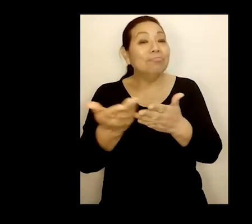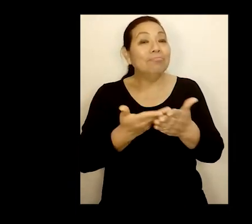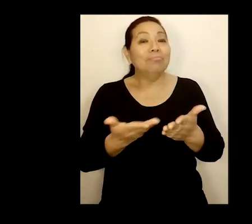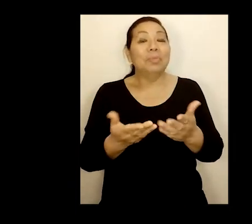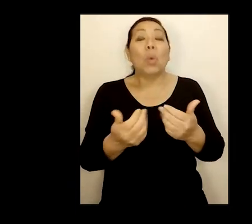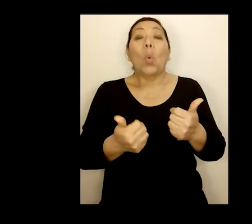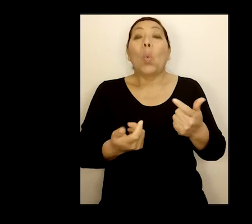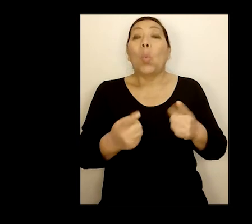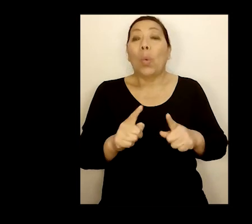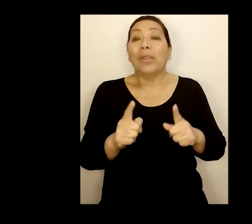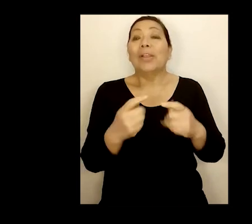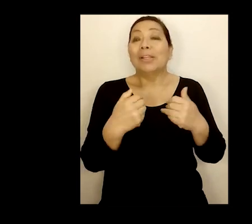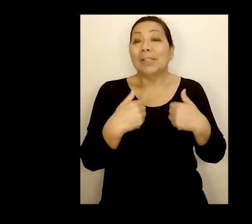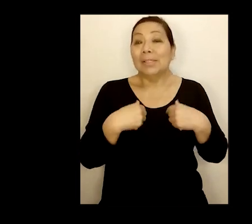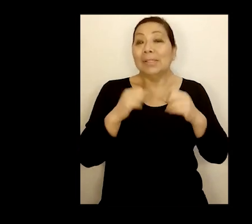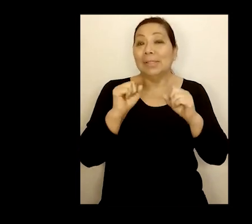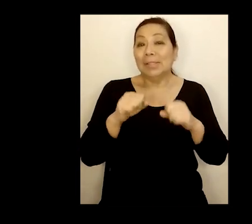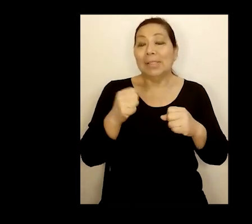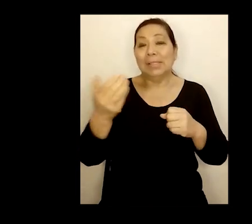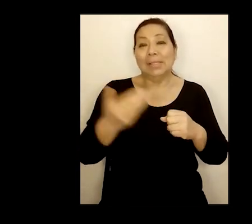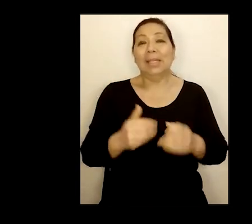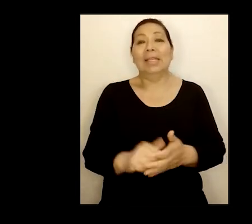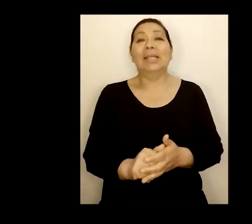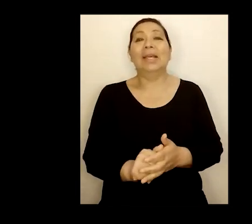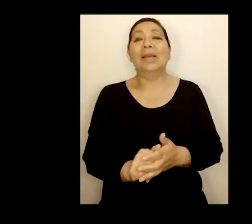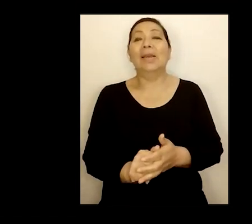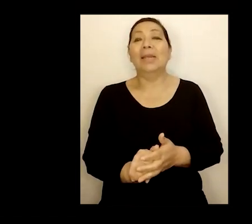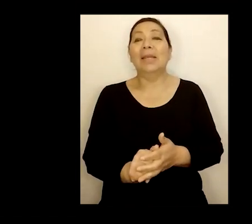corpus, cuando también inciden respecto a